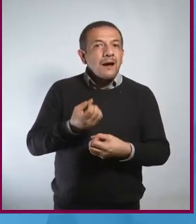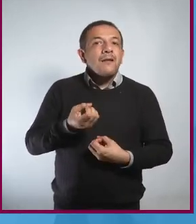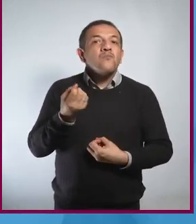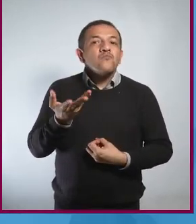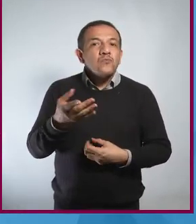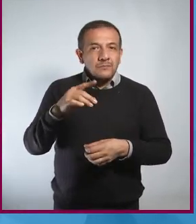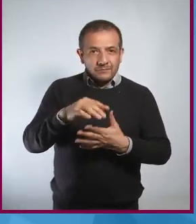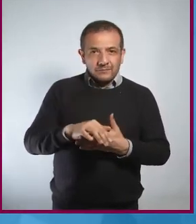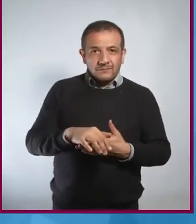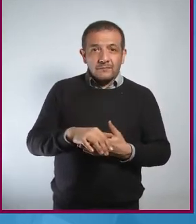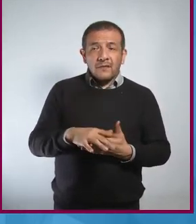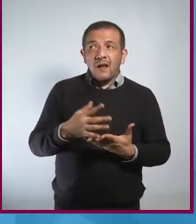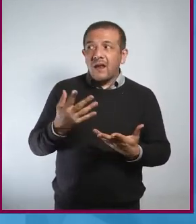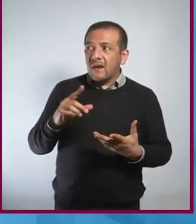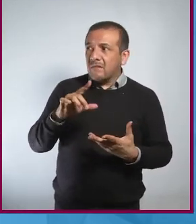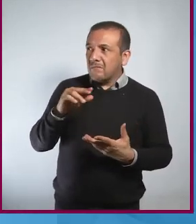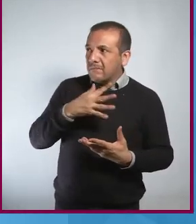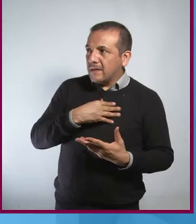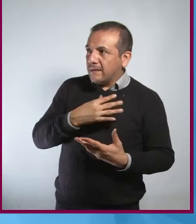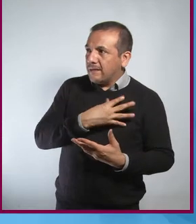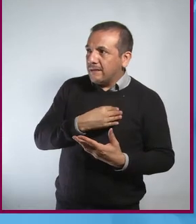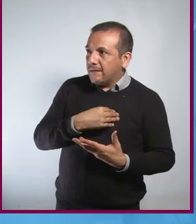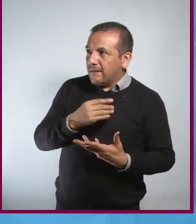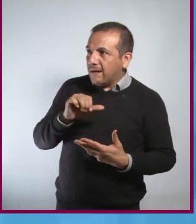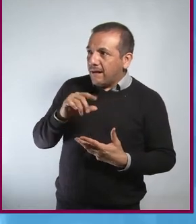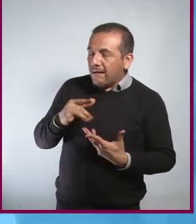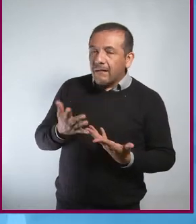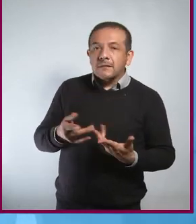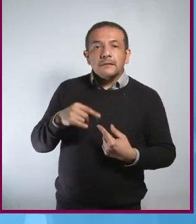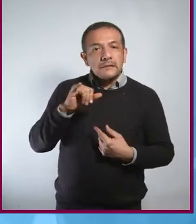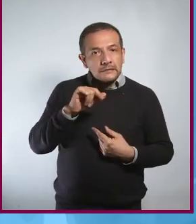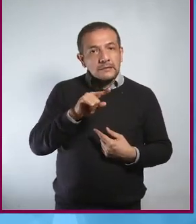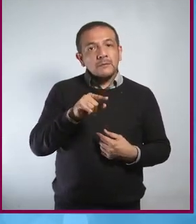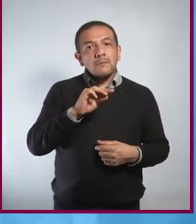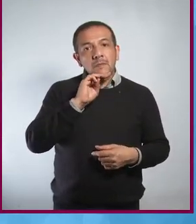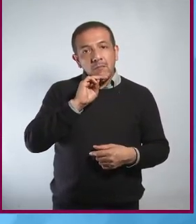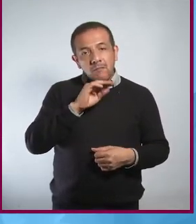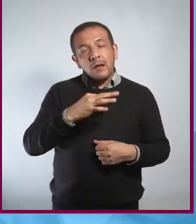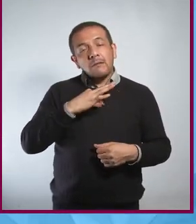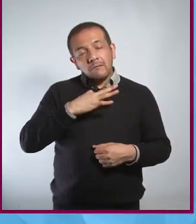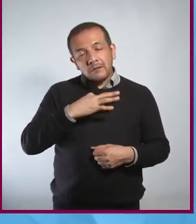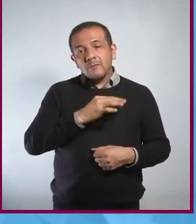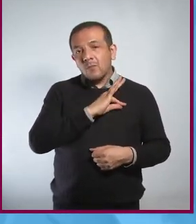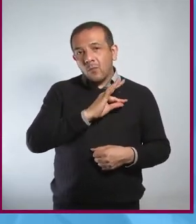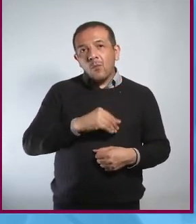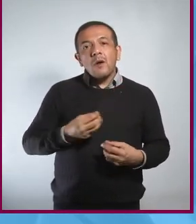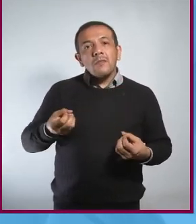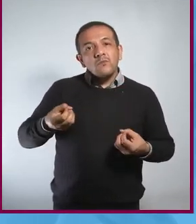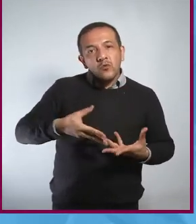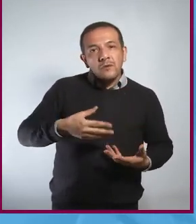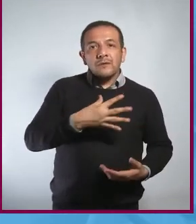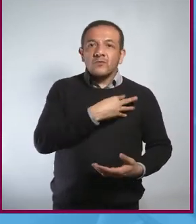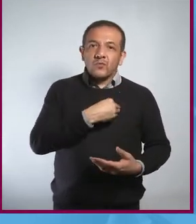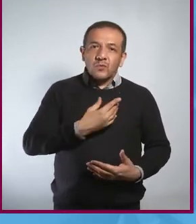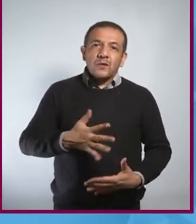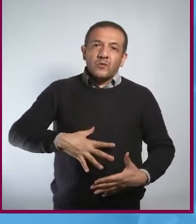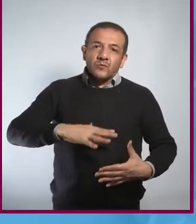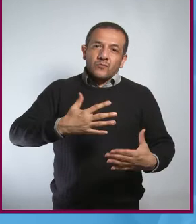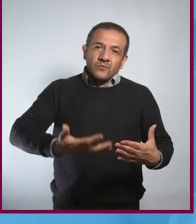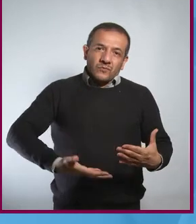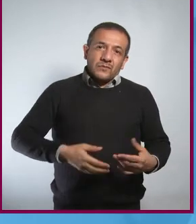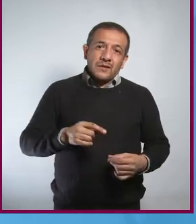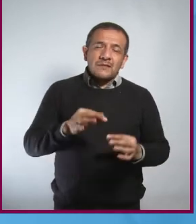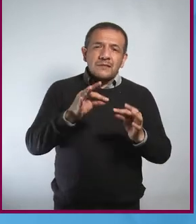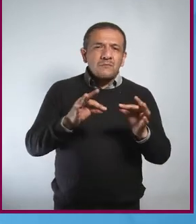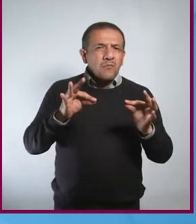Ana. Una madre infectada puede transmitir el Chagas a su hijo durante el embarazo. Contar con un diagnóstico temprano es